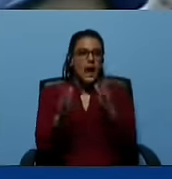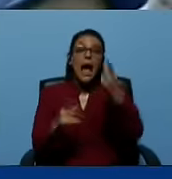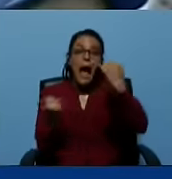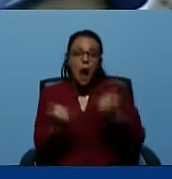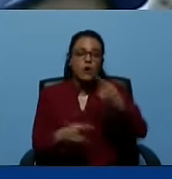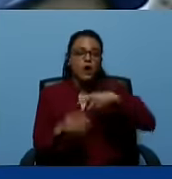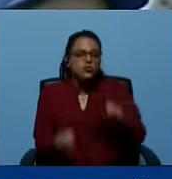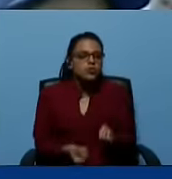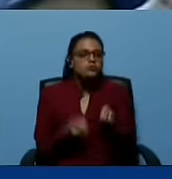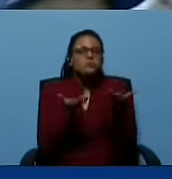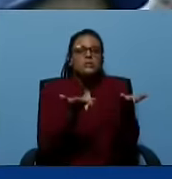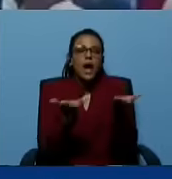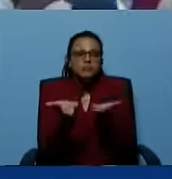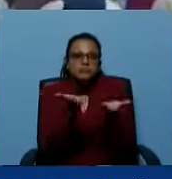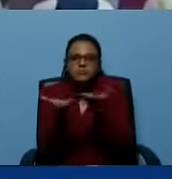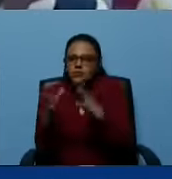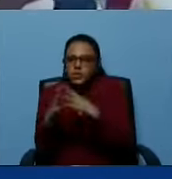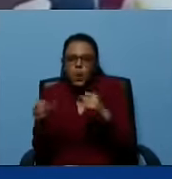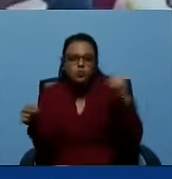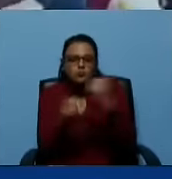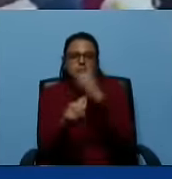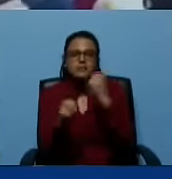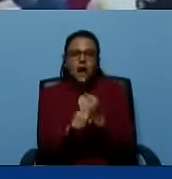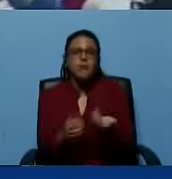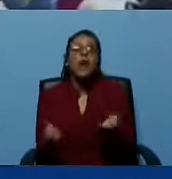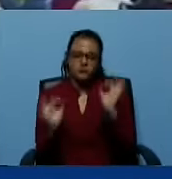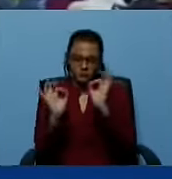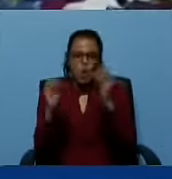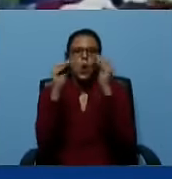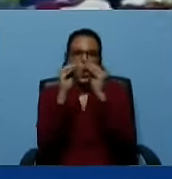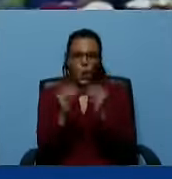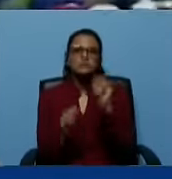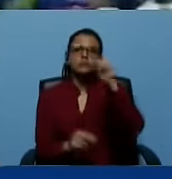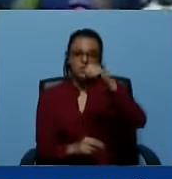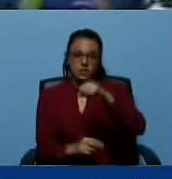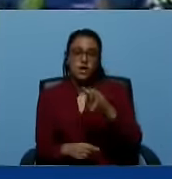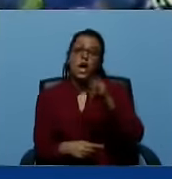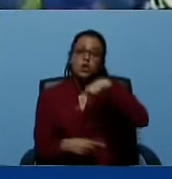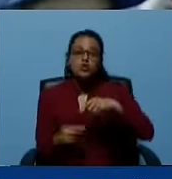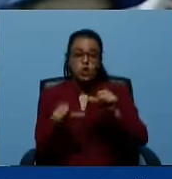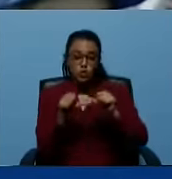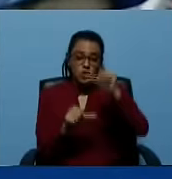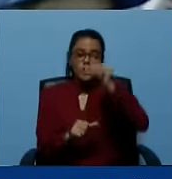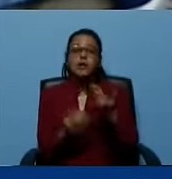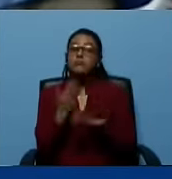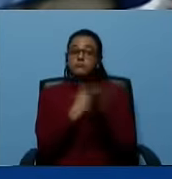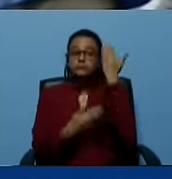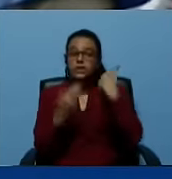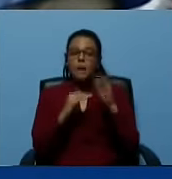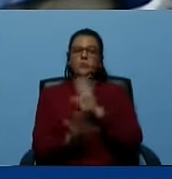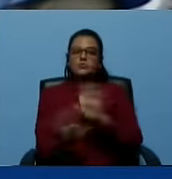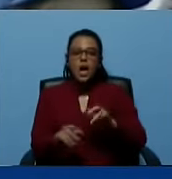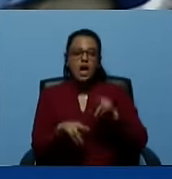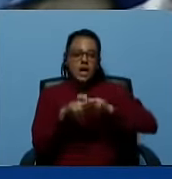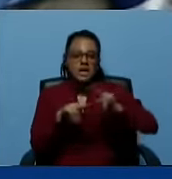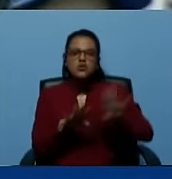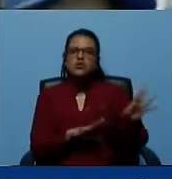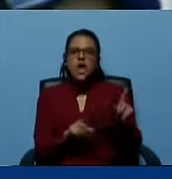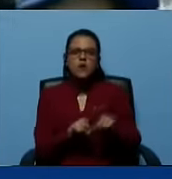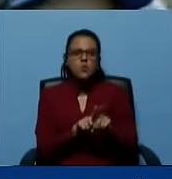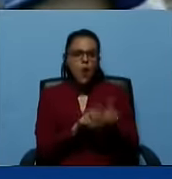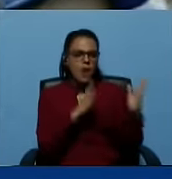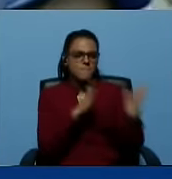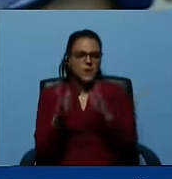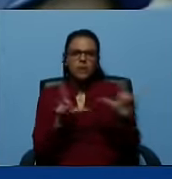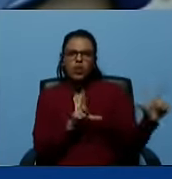práctica. Exactamente. El implemento, pues, del plan. Correcto, y eso nosotros lo estamos desarrollando ya desde hace tiempo. Nuestros niños y niñas ya preparados,